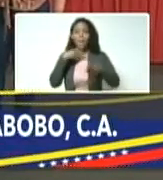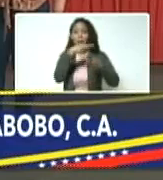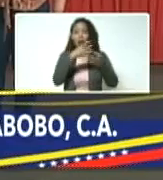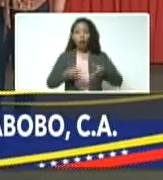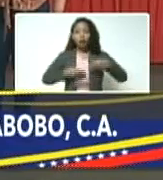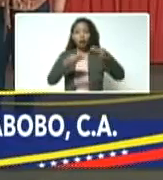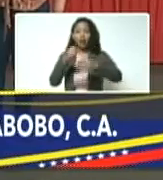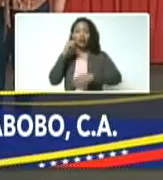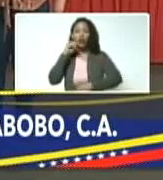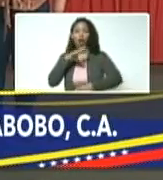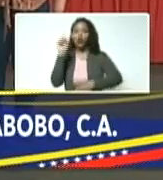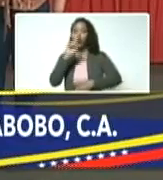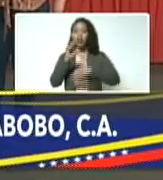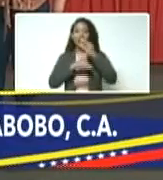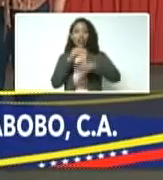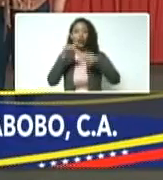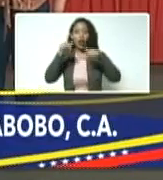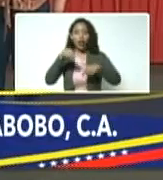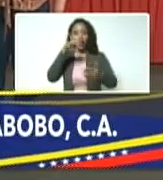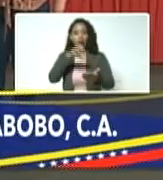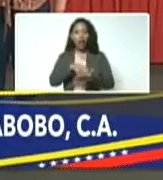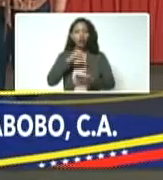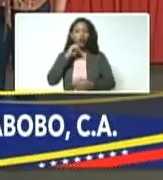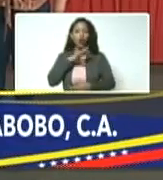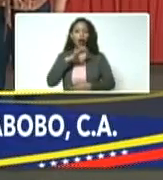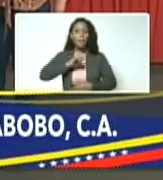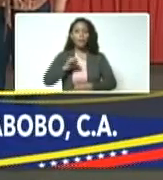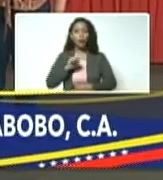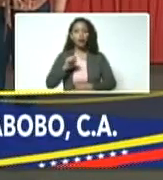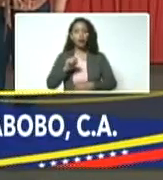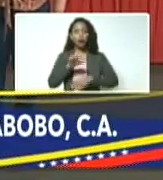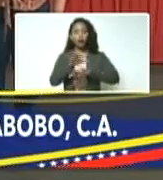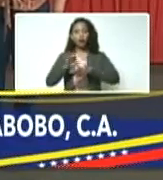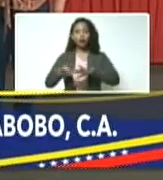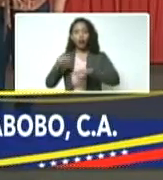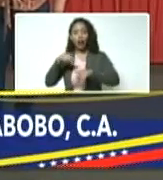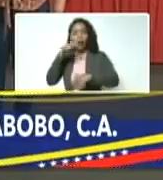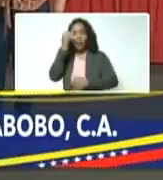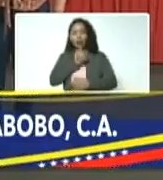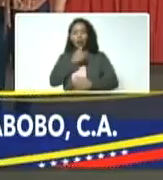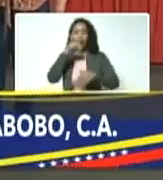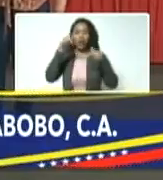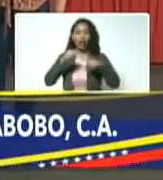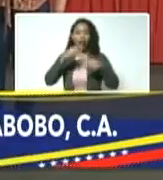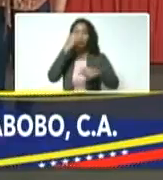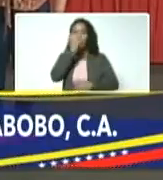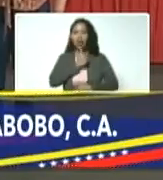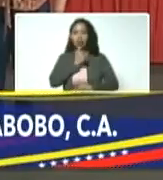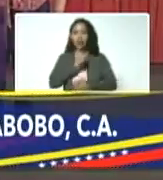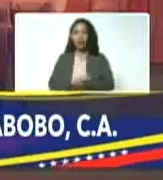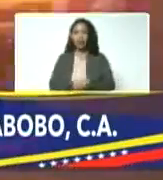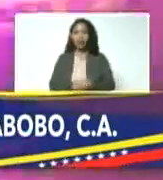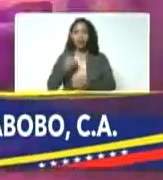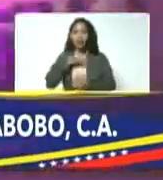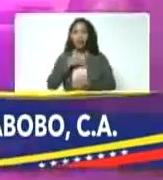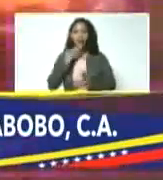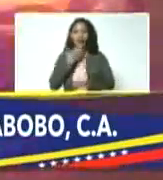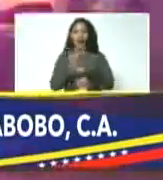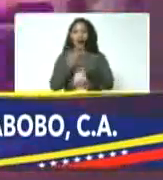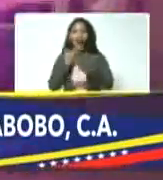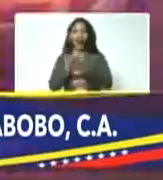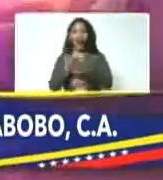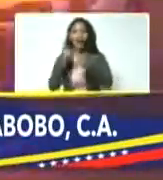no se había generado en la historia de la Policía Municipal de Valencia. Por ello, desde Valencia le estamos agradeciendo todo